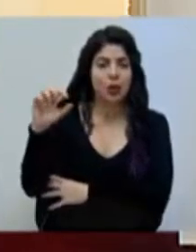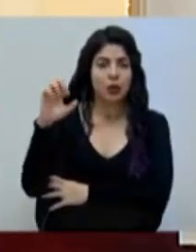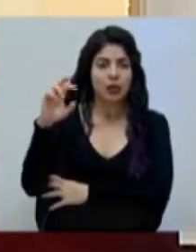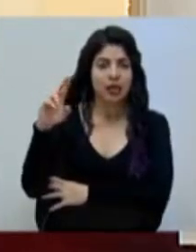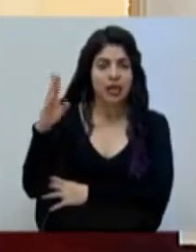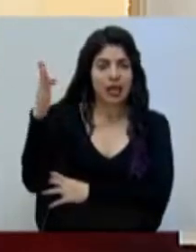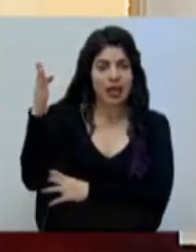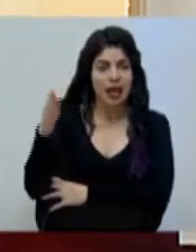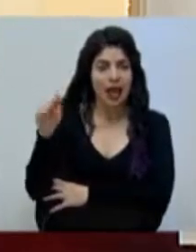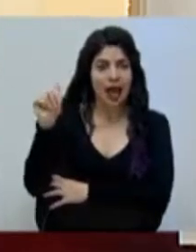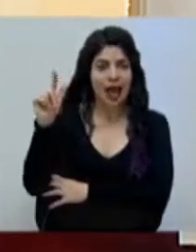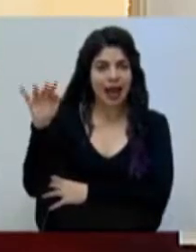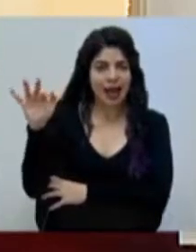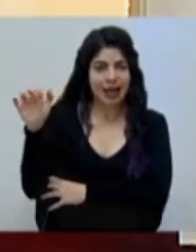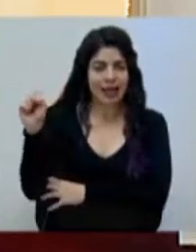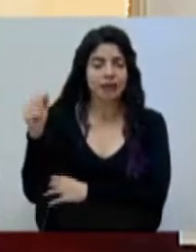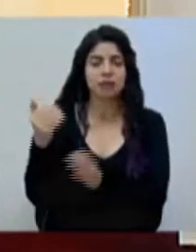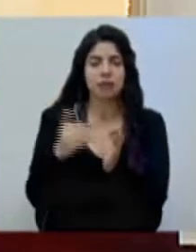presidencia.go.cr/alertas. Le repetimos,